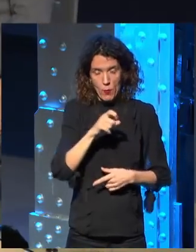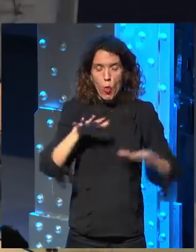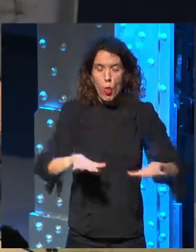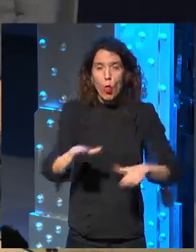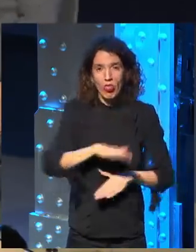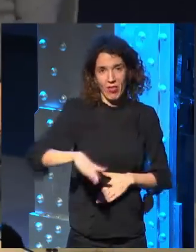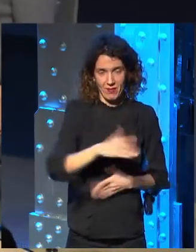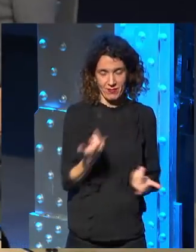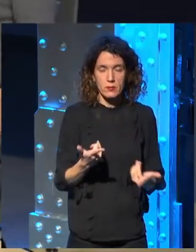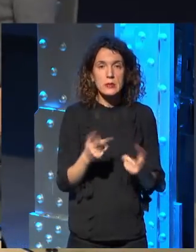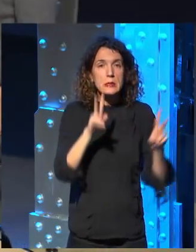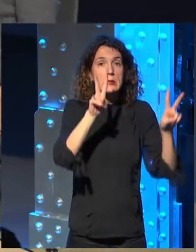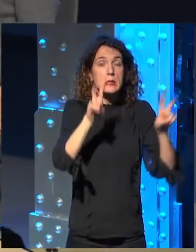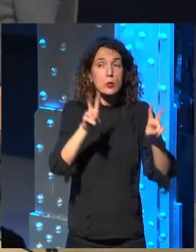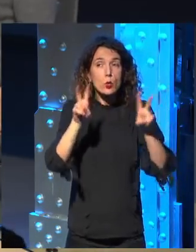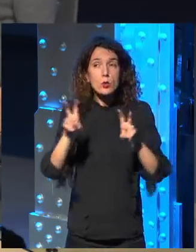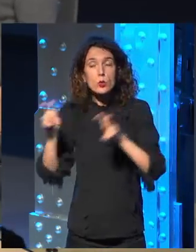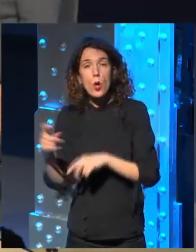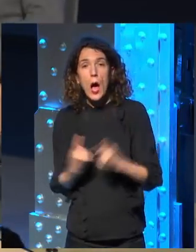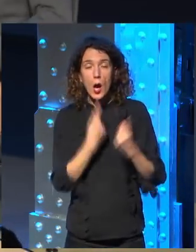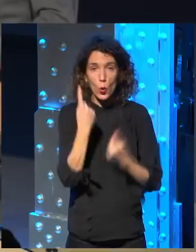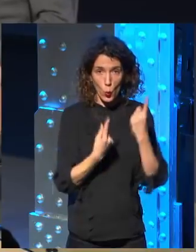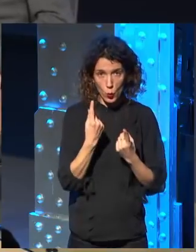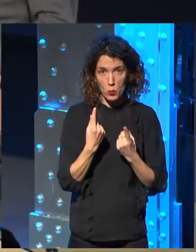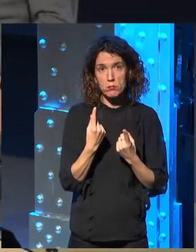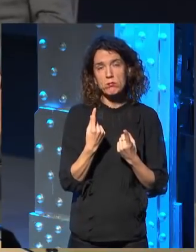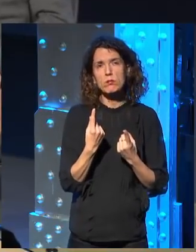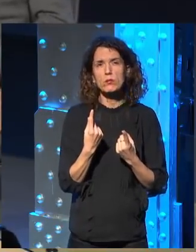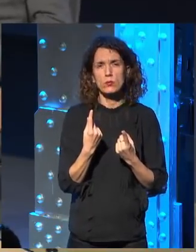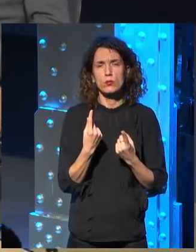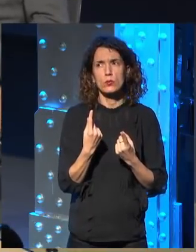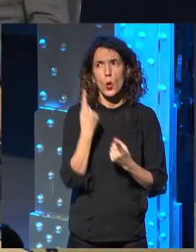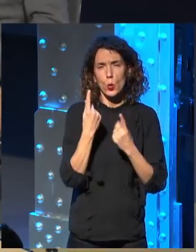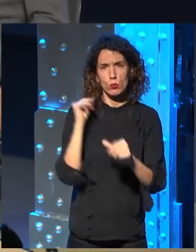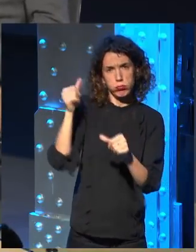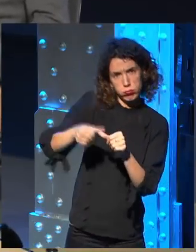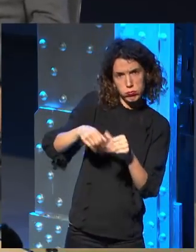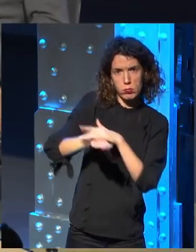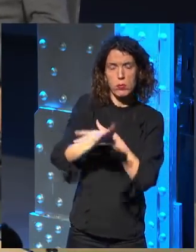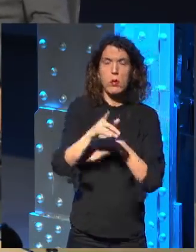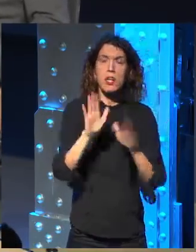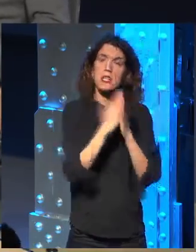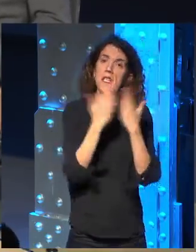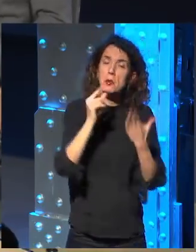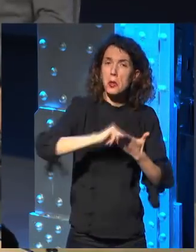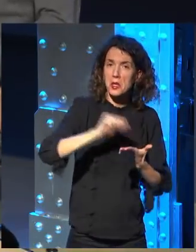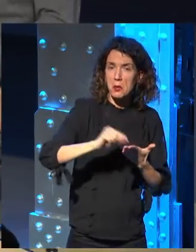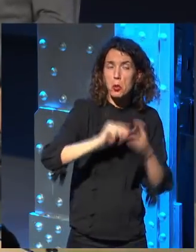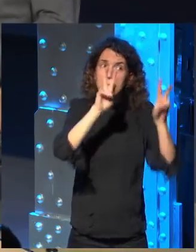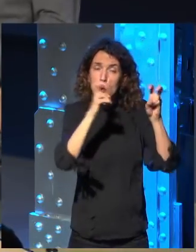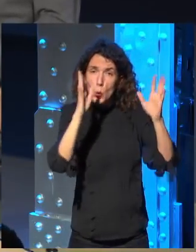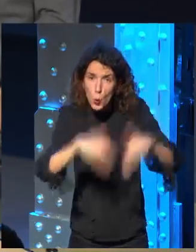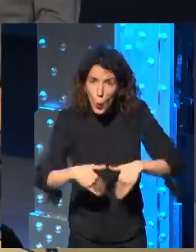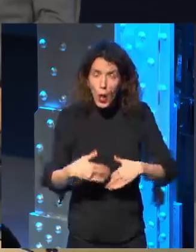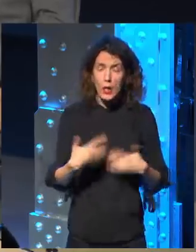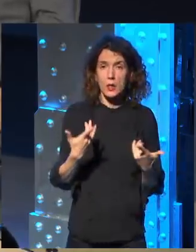Los títulos, yo hay títulos que tengo durante mucho tiempo. Hay veces que escribo un libro y no tengo un